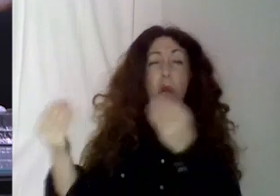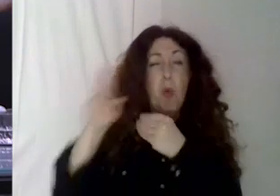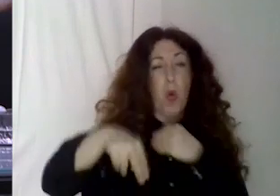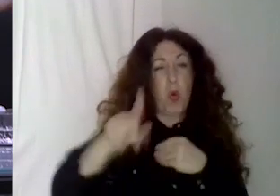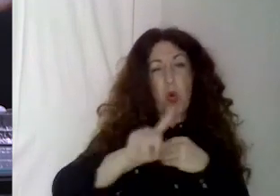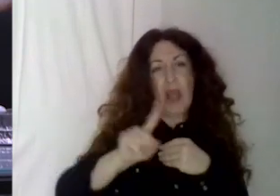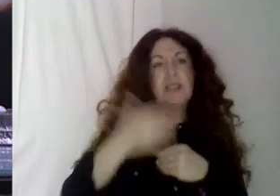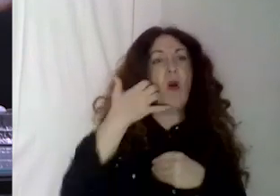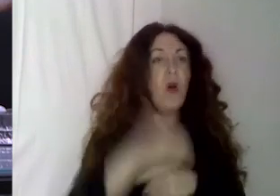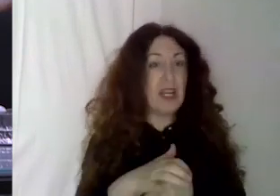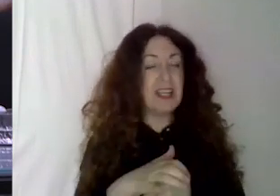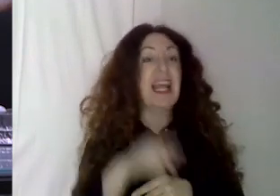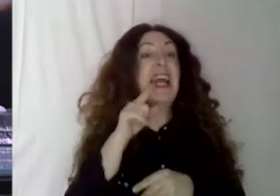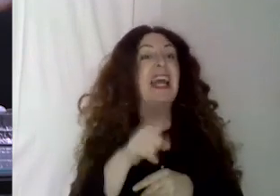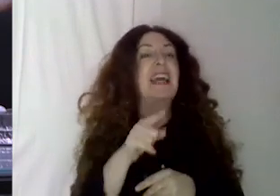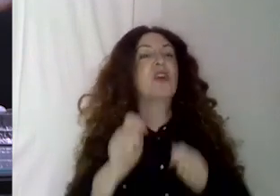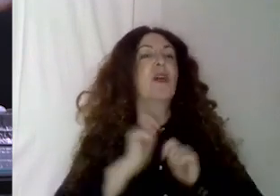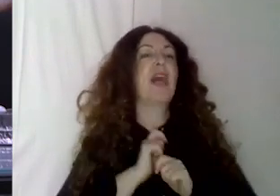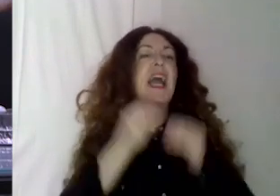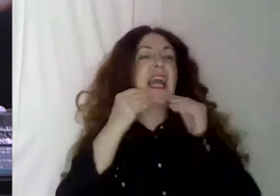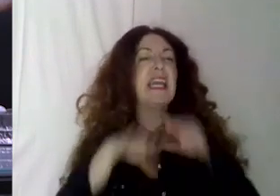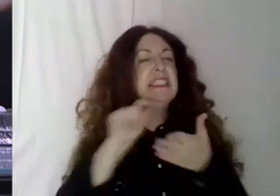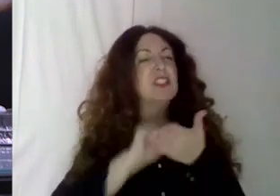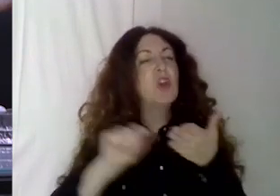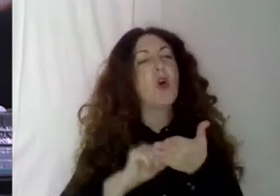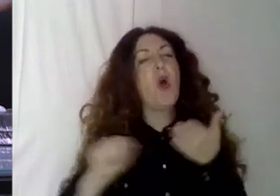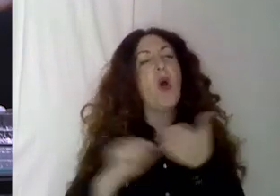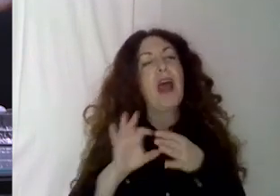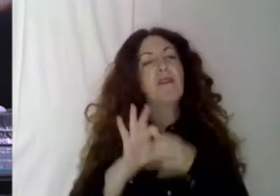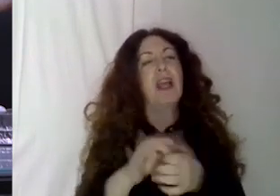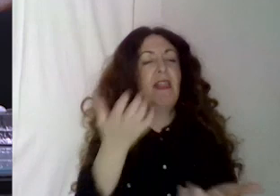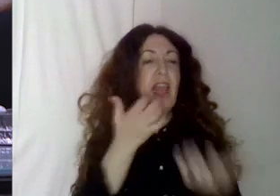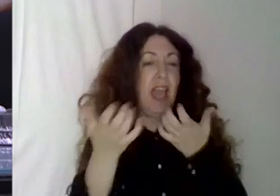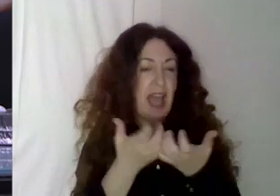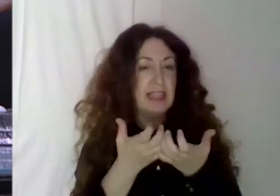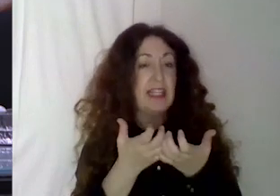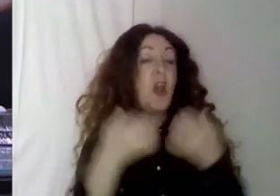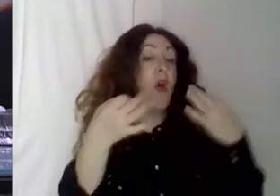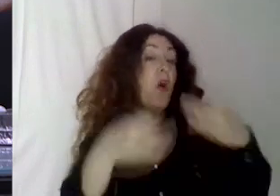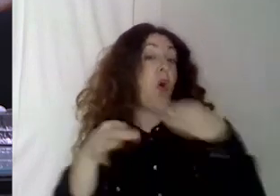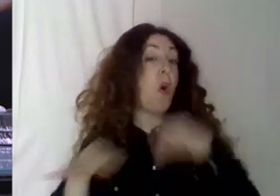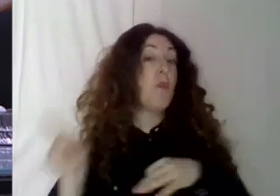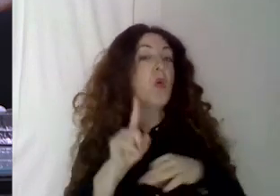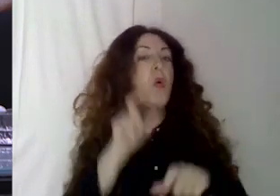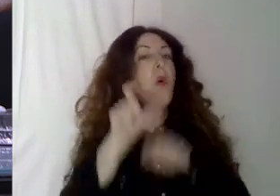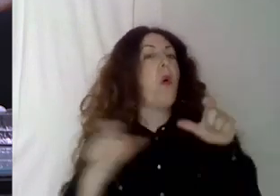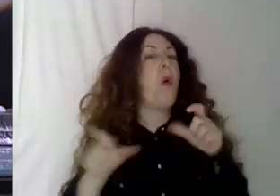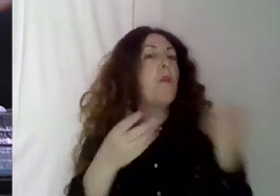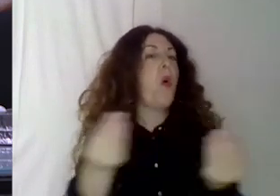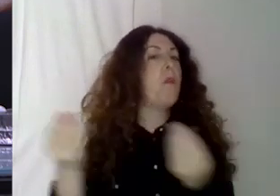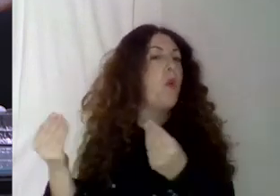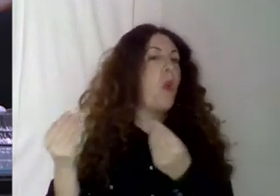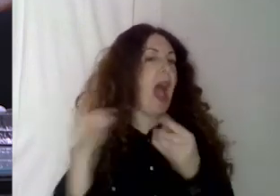en el caso de los tres nombres que aquí Javier ha reunido y que nos ha reunido para hablar, bueno, de